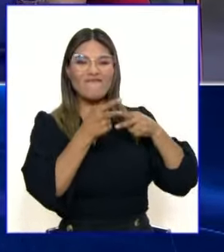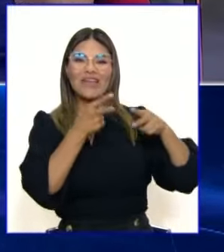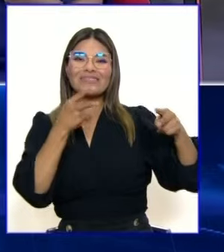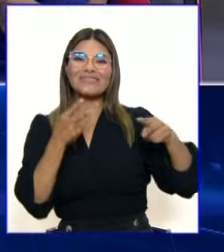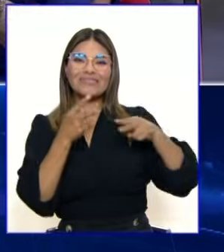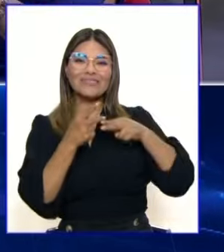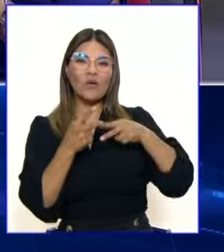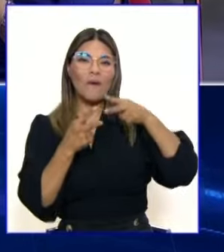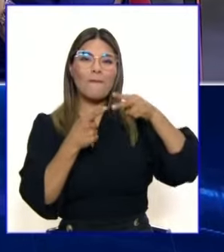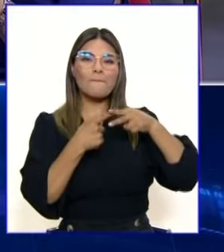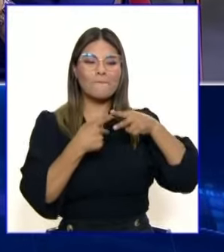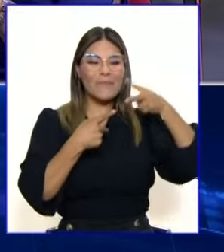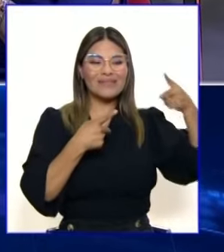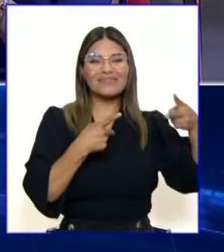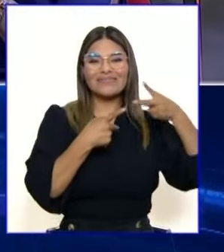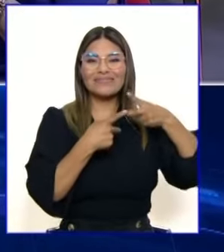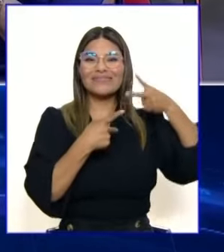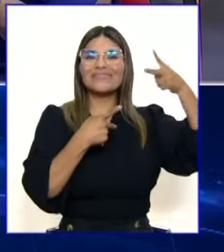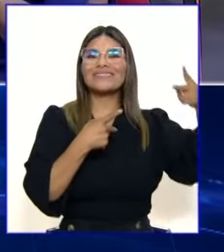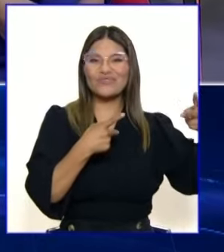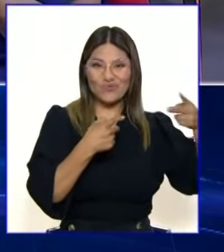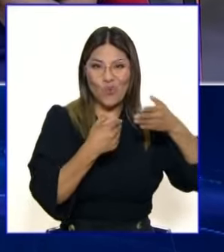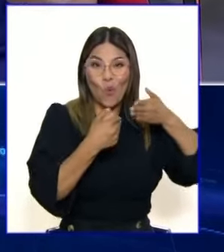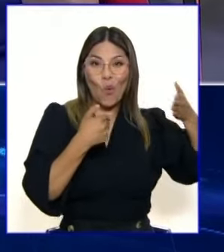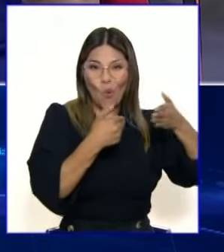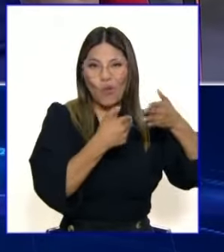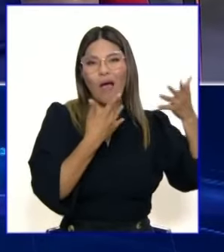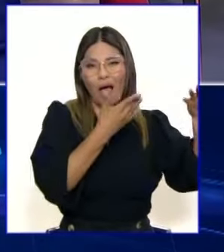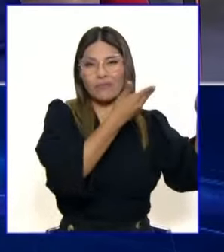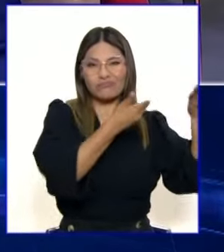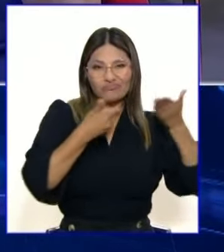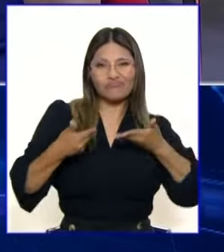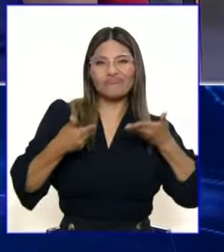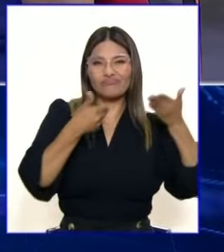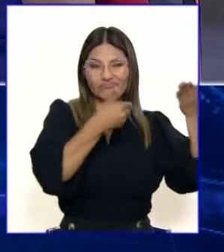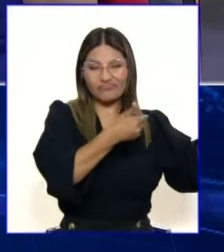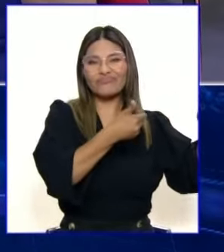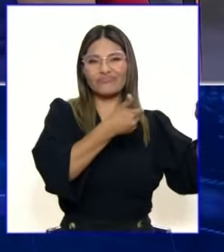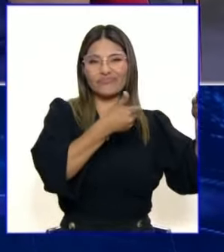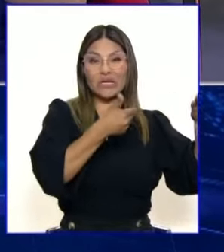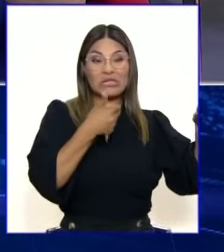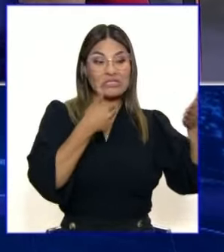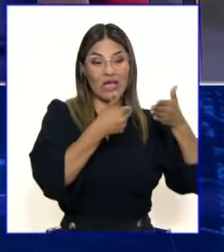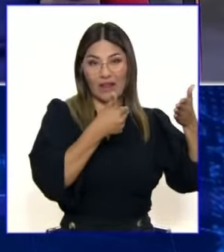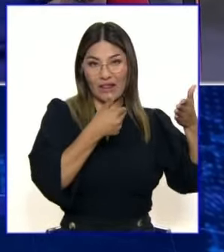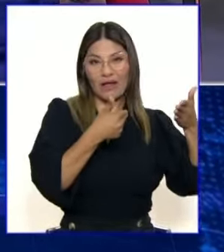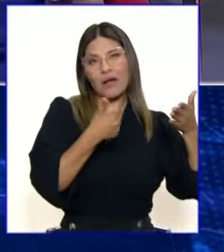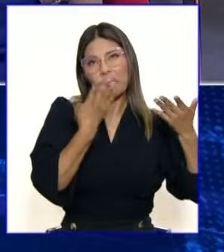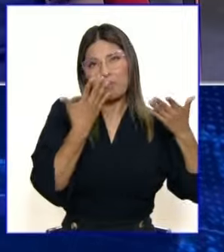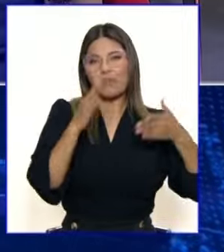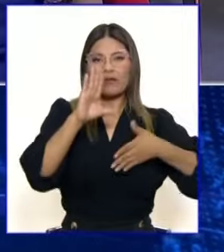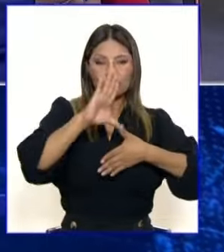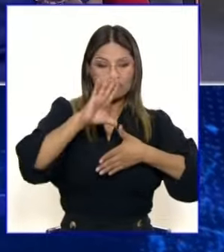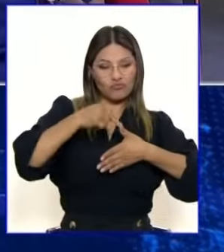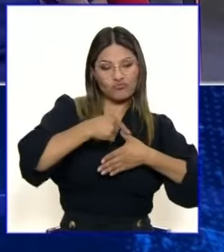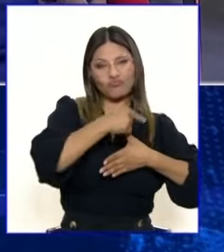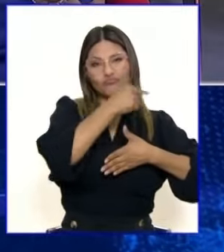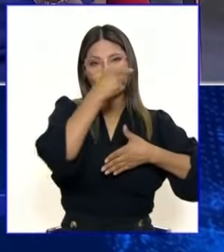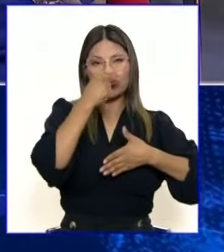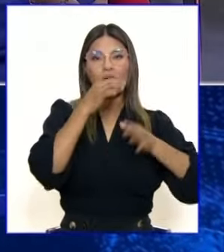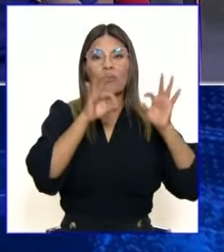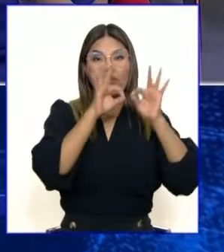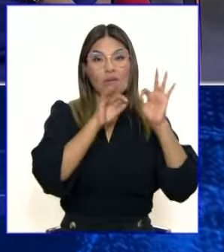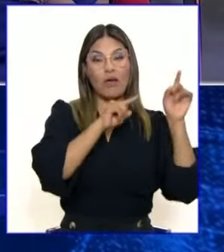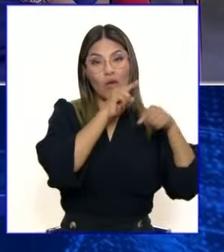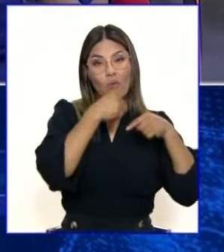son mucho más cercanas a nuestra casa, ¿no? Entonces, sabemos que lo que acontezca en la región nos va a